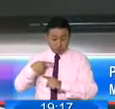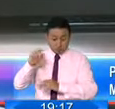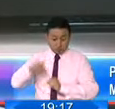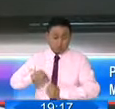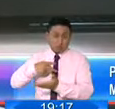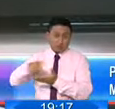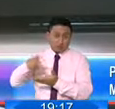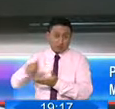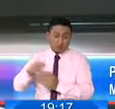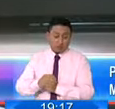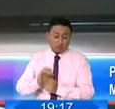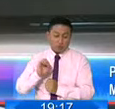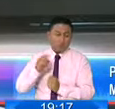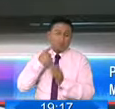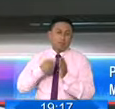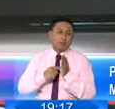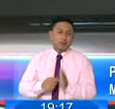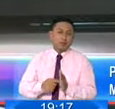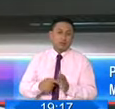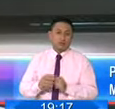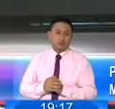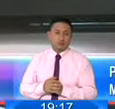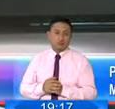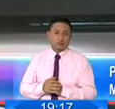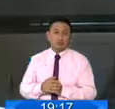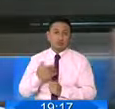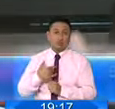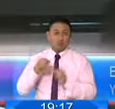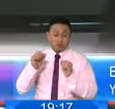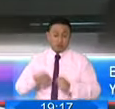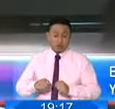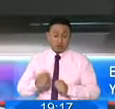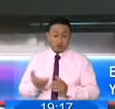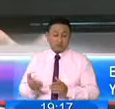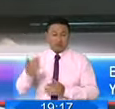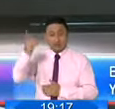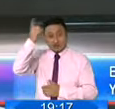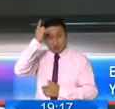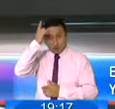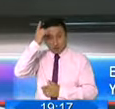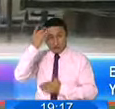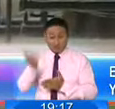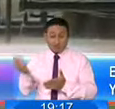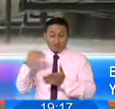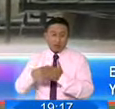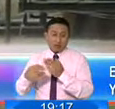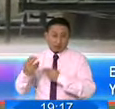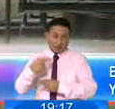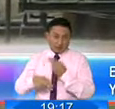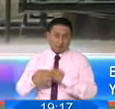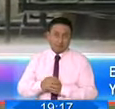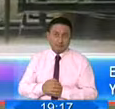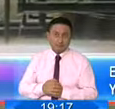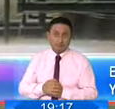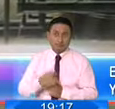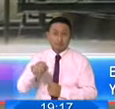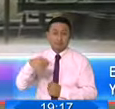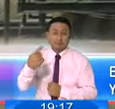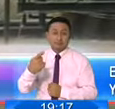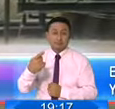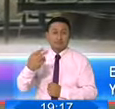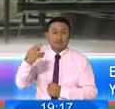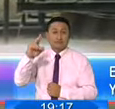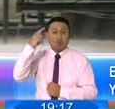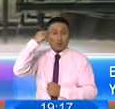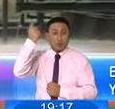Por ejemplo, el tener la posibilidad de renegociar los créditos. La siguiente renegociación que iniciará el